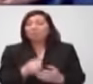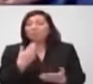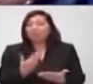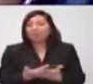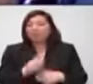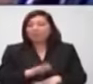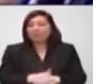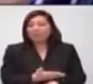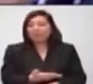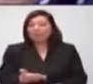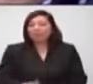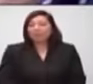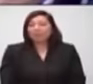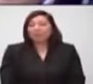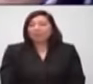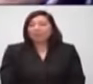tardes, colegas congresistas.